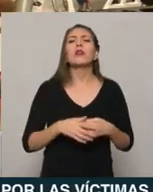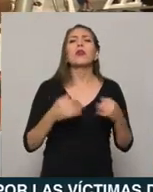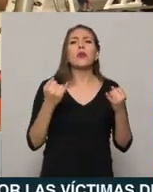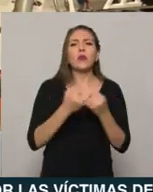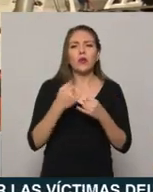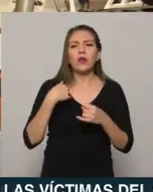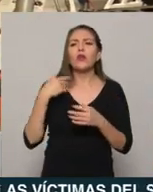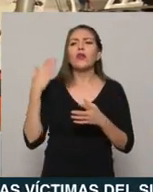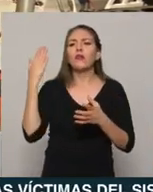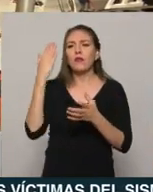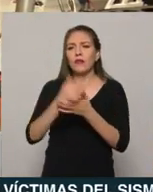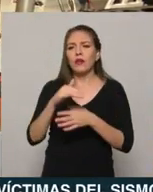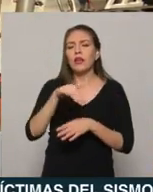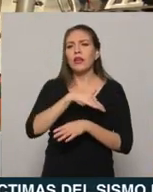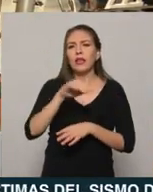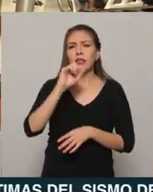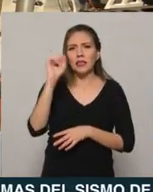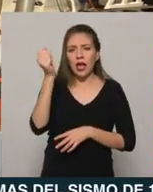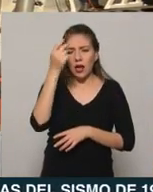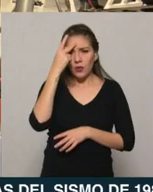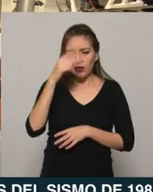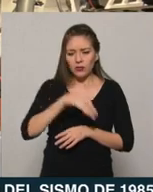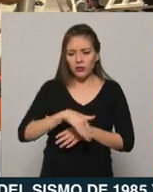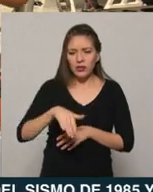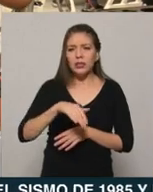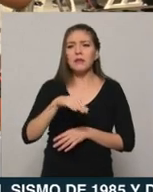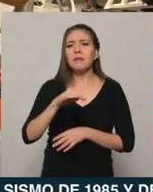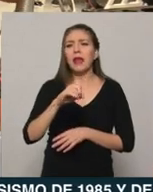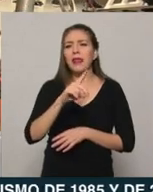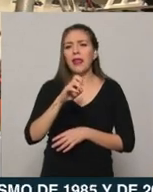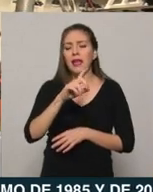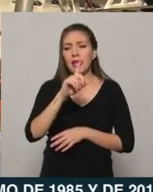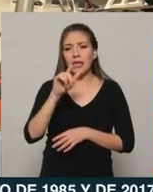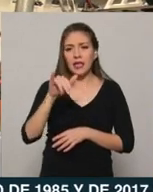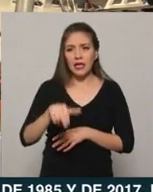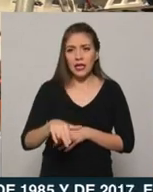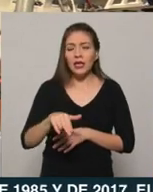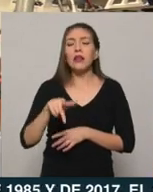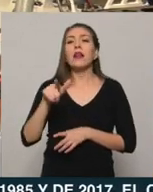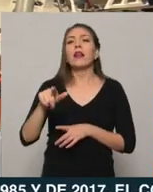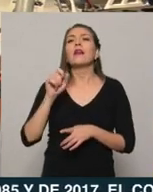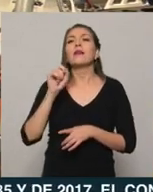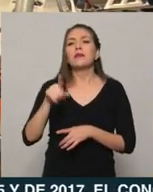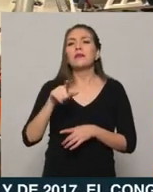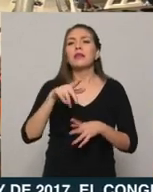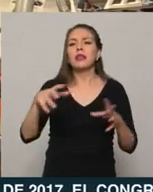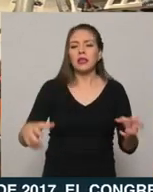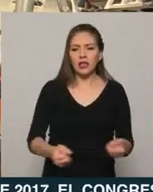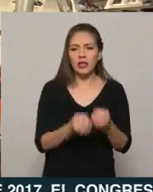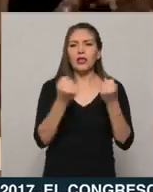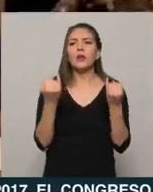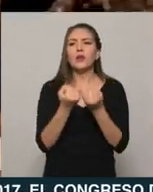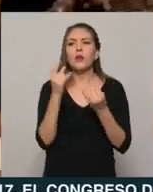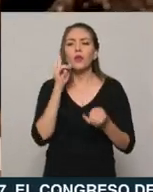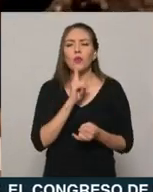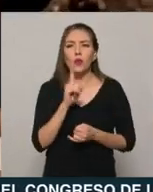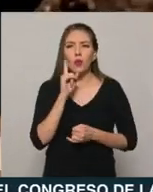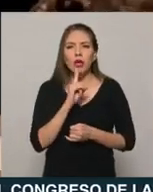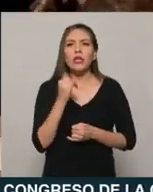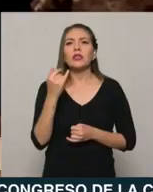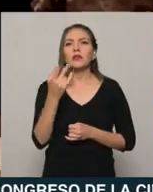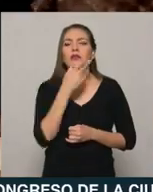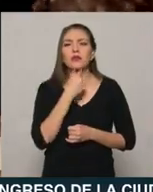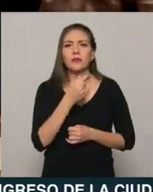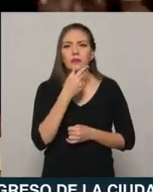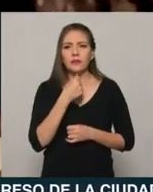ahí fue mi primera intervención, sacamos a la última mujer de ahí, junto con otro compañero. Permaneció más